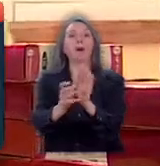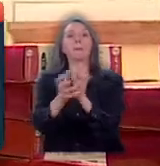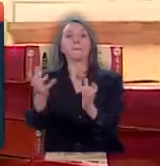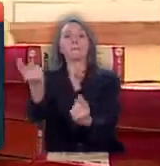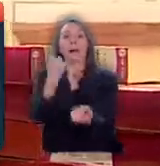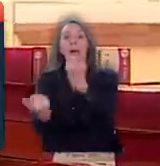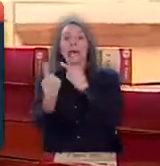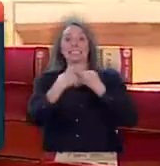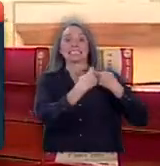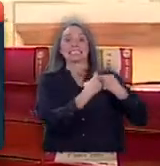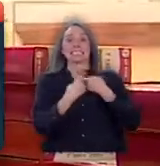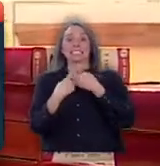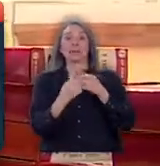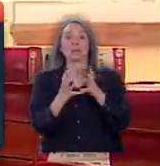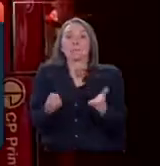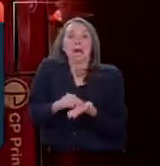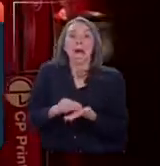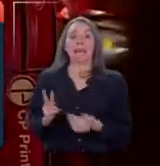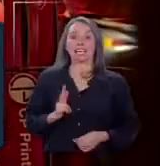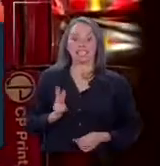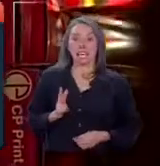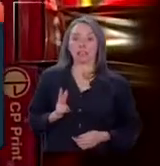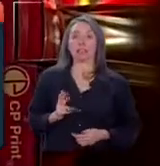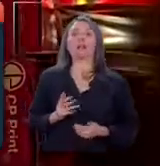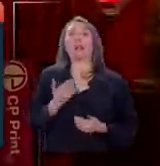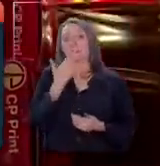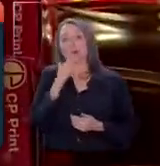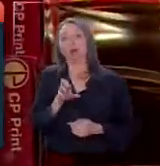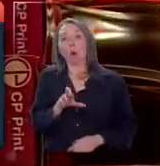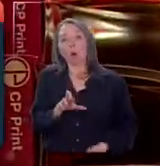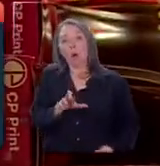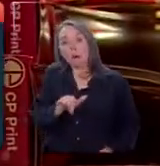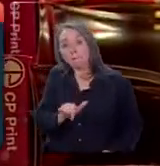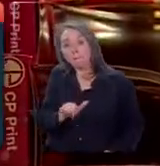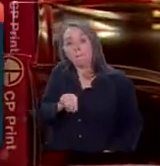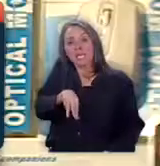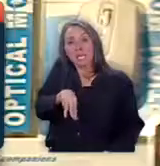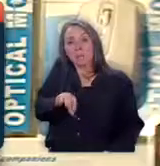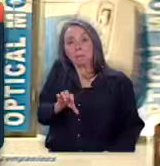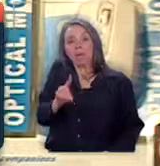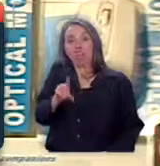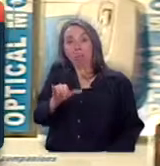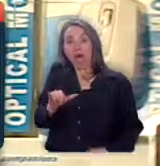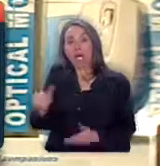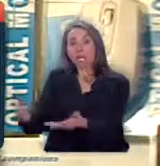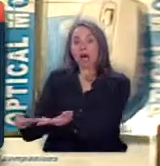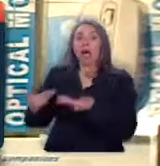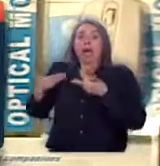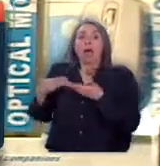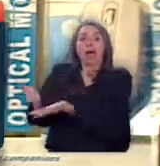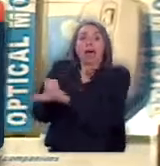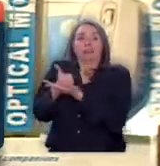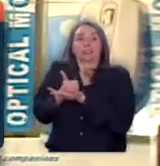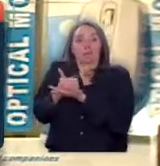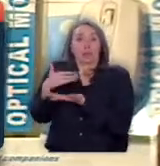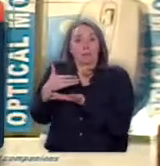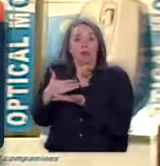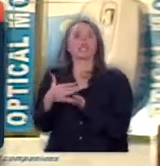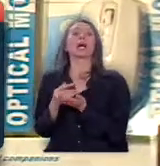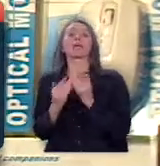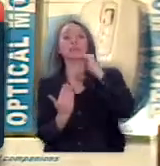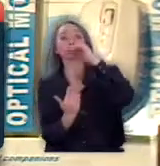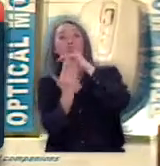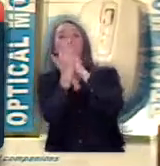clientes y sortear mejor la crisis ped nos da un empujón bastante importante Ya que nos hace conocido